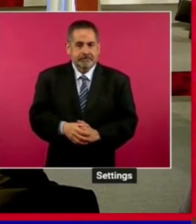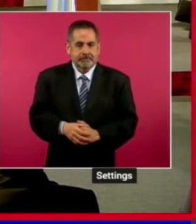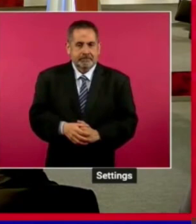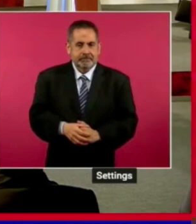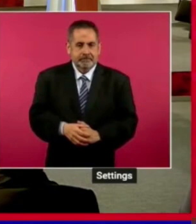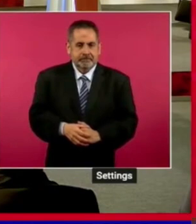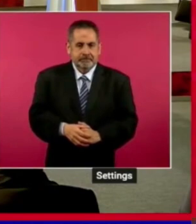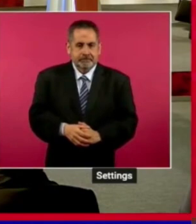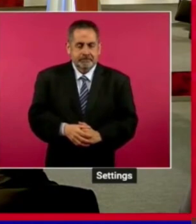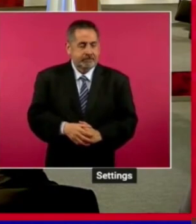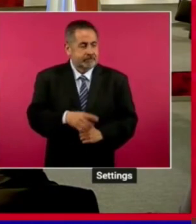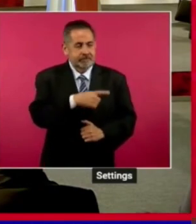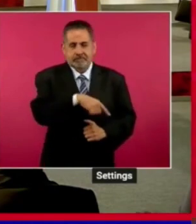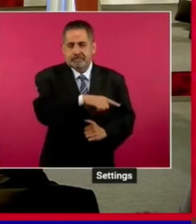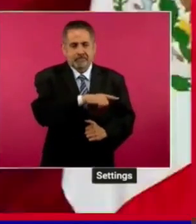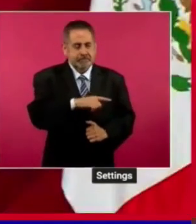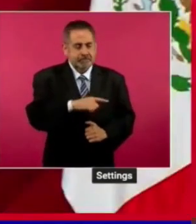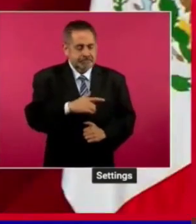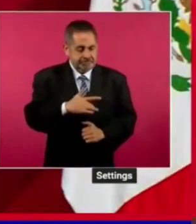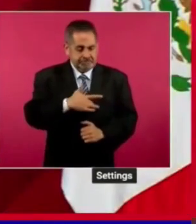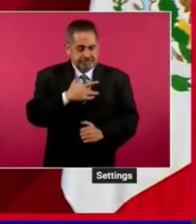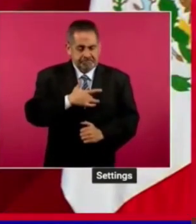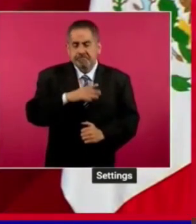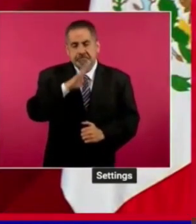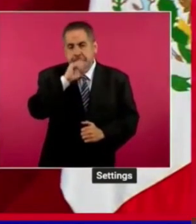Tienen muy malos sentimientos,